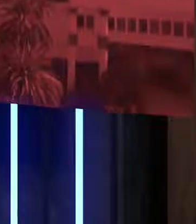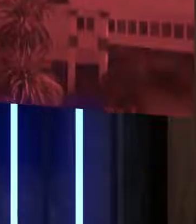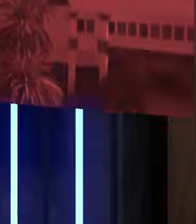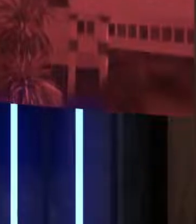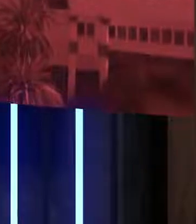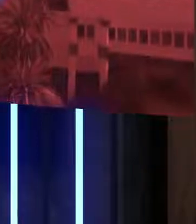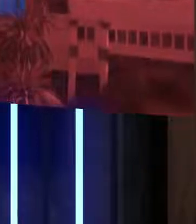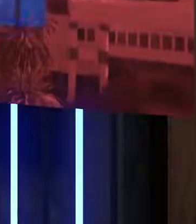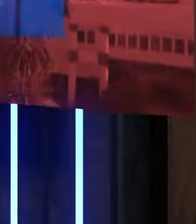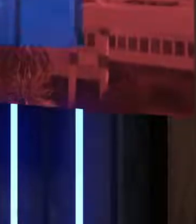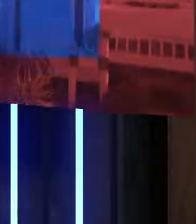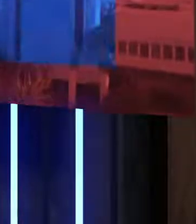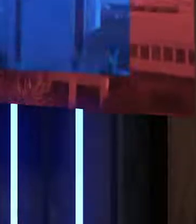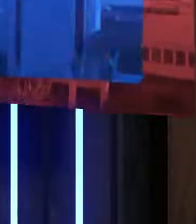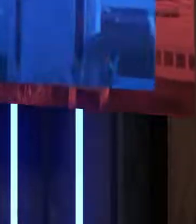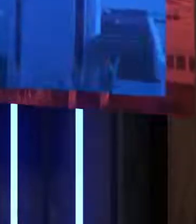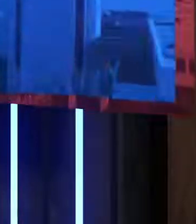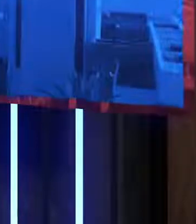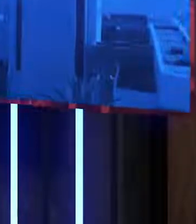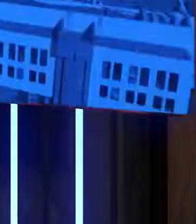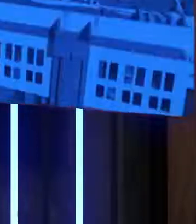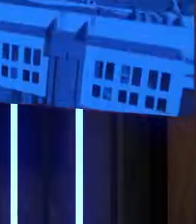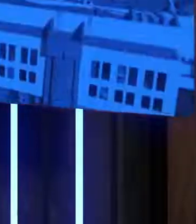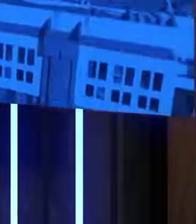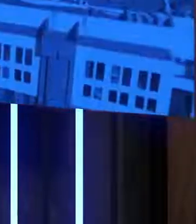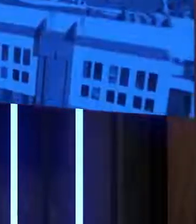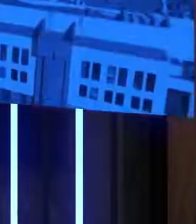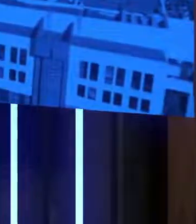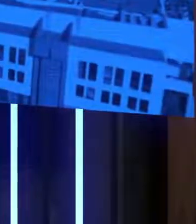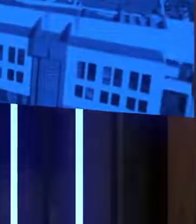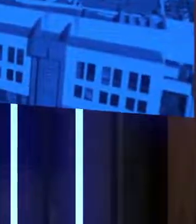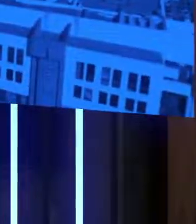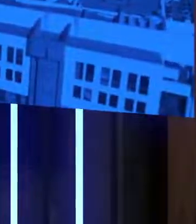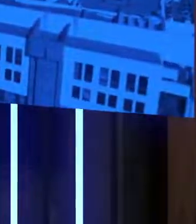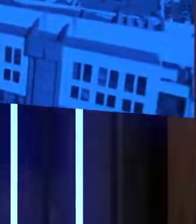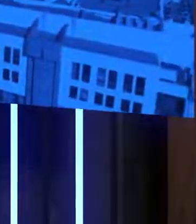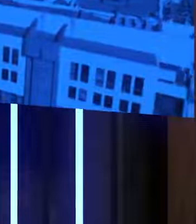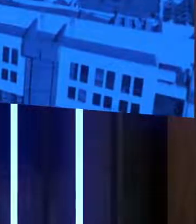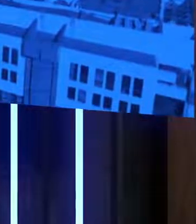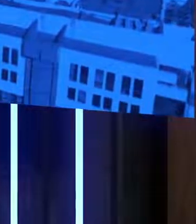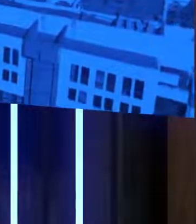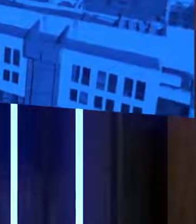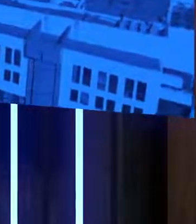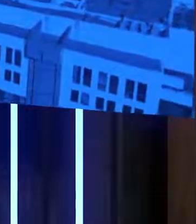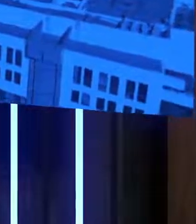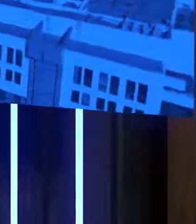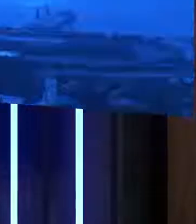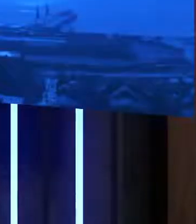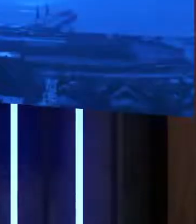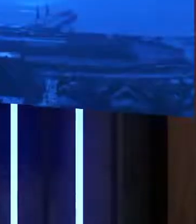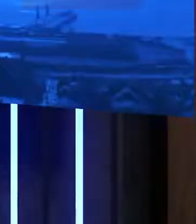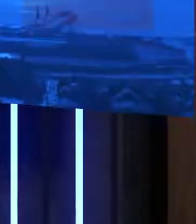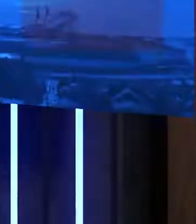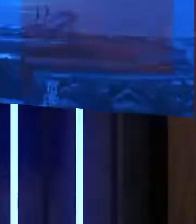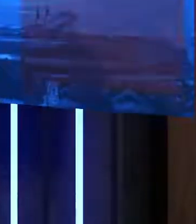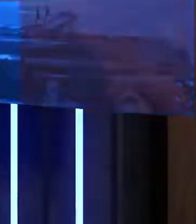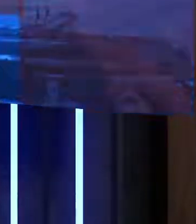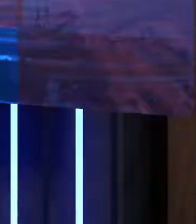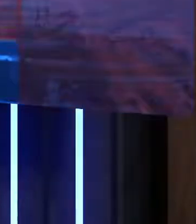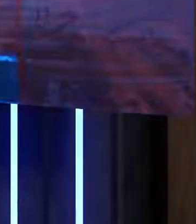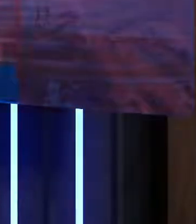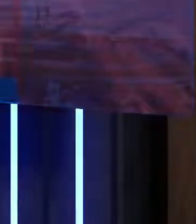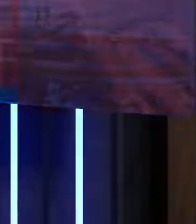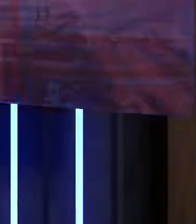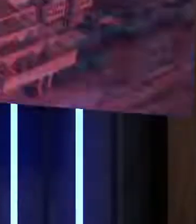prisión política y tortura. La pena para este delito será de presidio menor en su grado medio, entre 541 días a